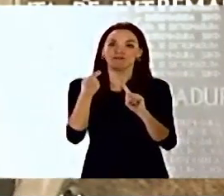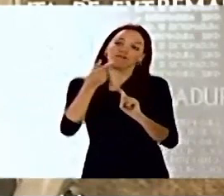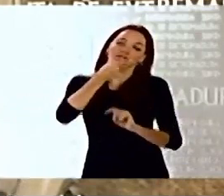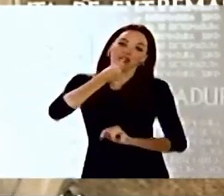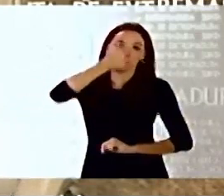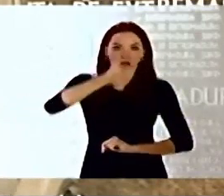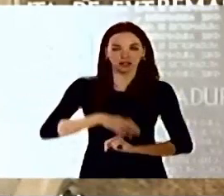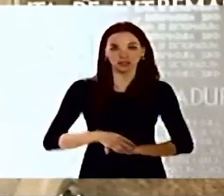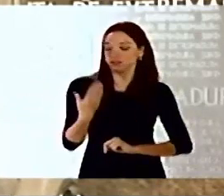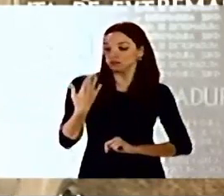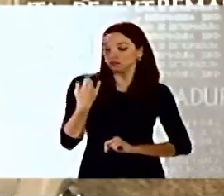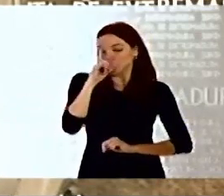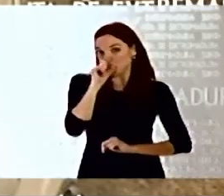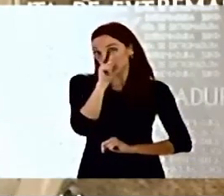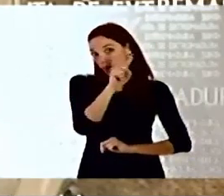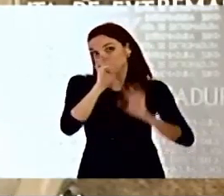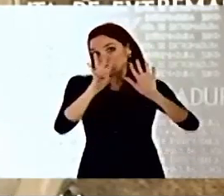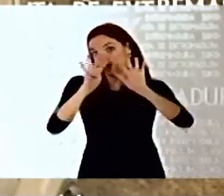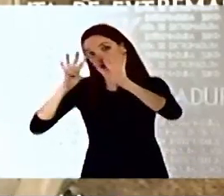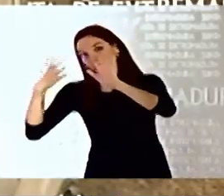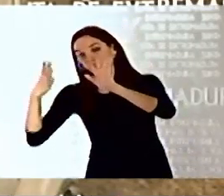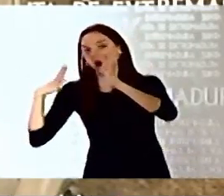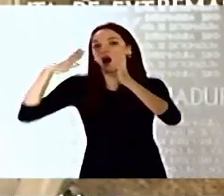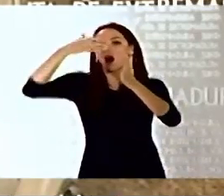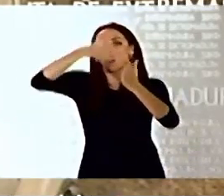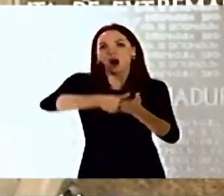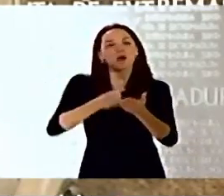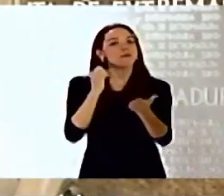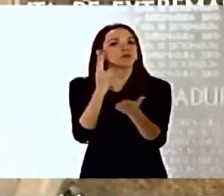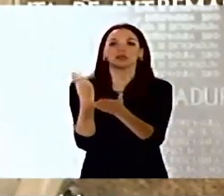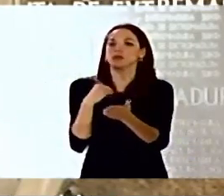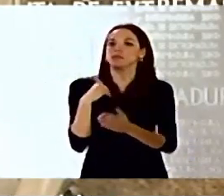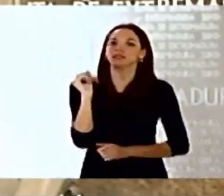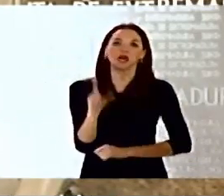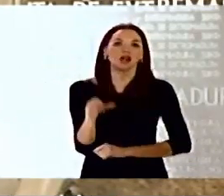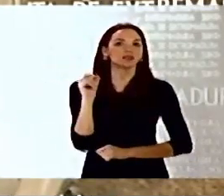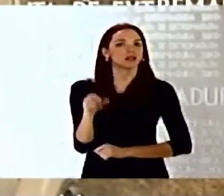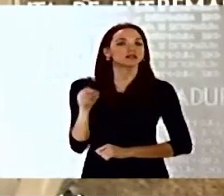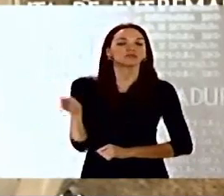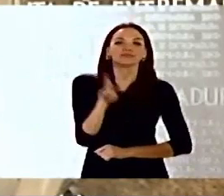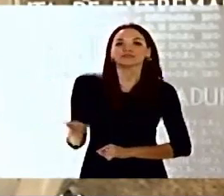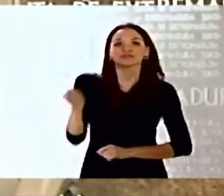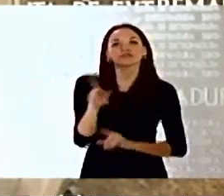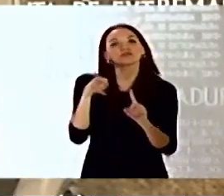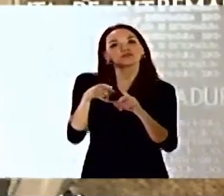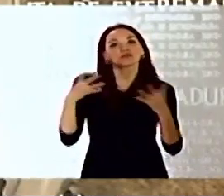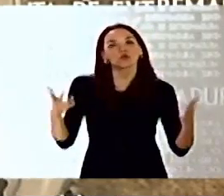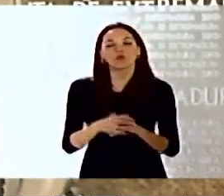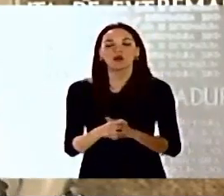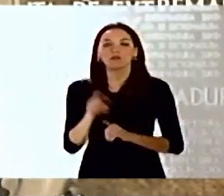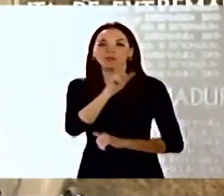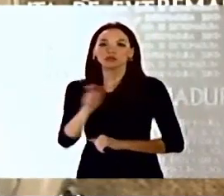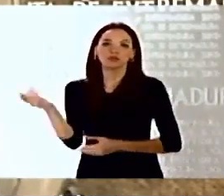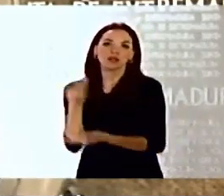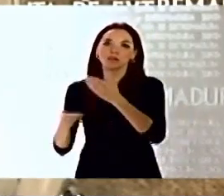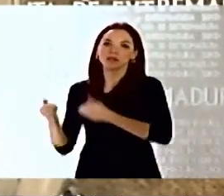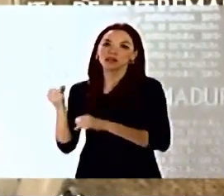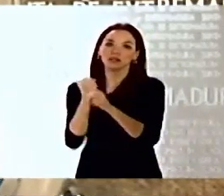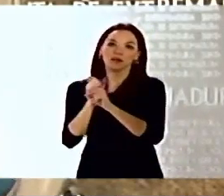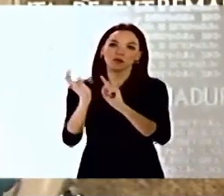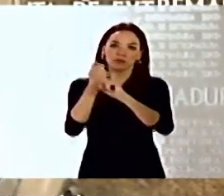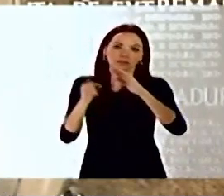año 95 venimos haciendo esta apuesta constante por facilitar la entrada en el mercado de